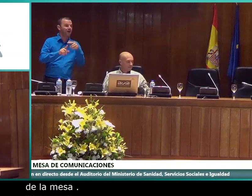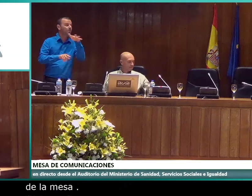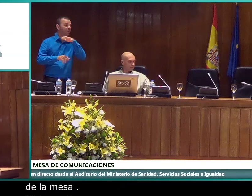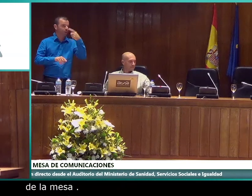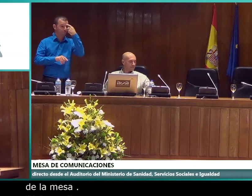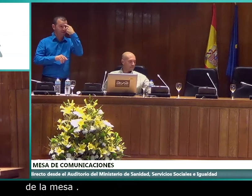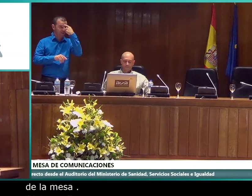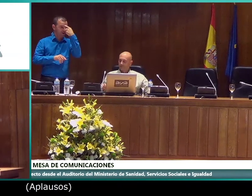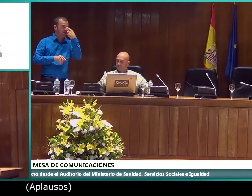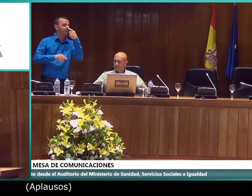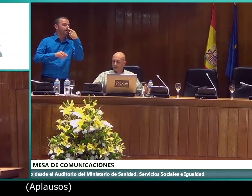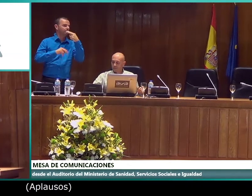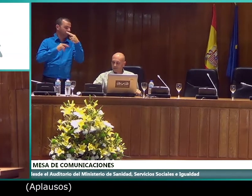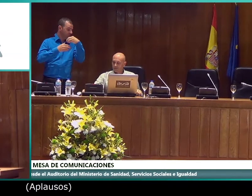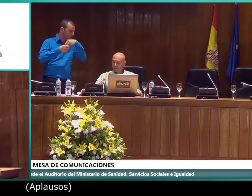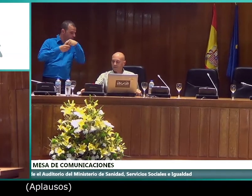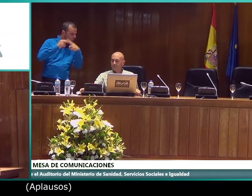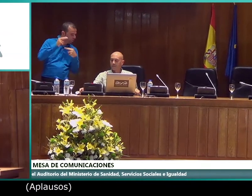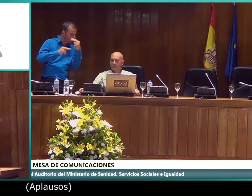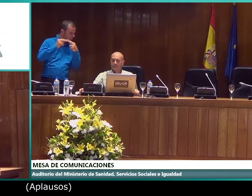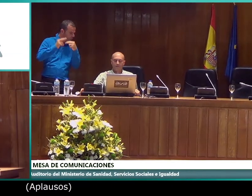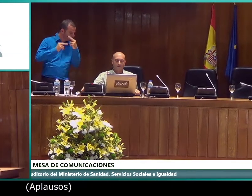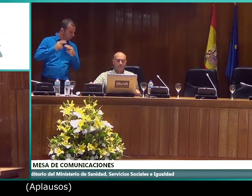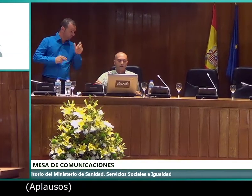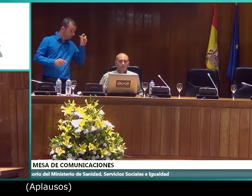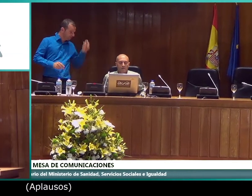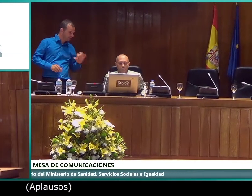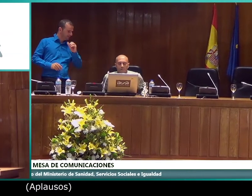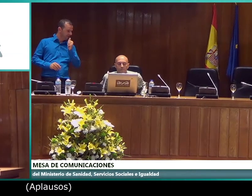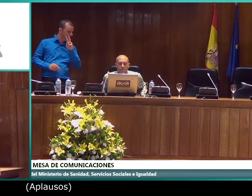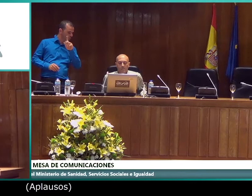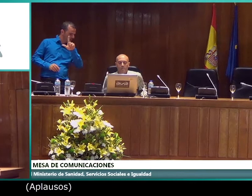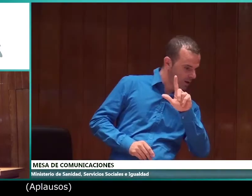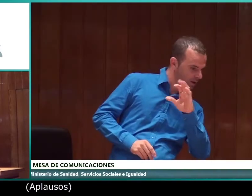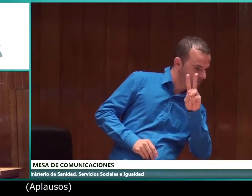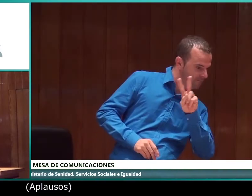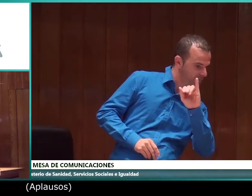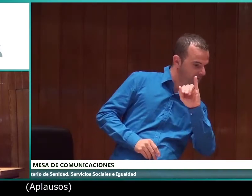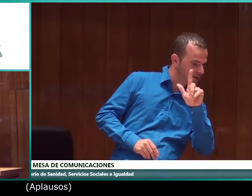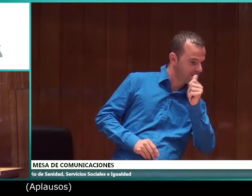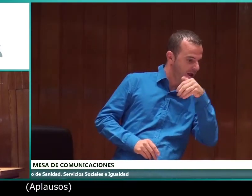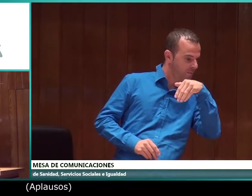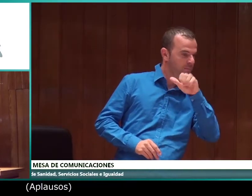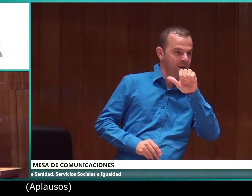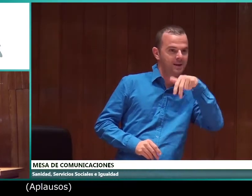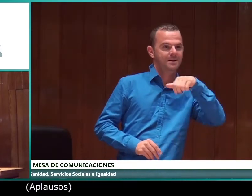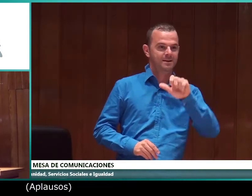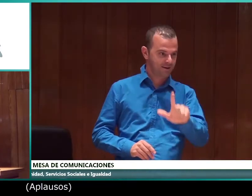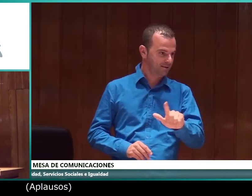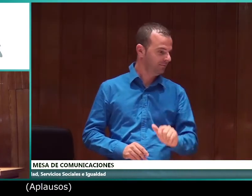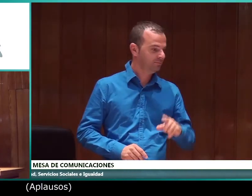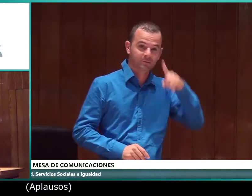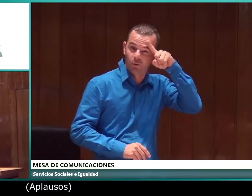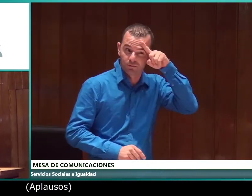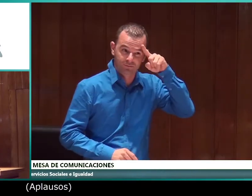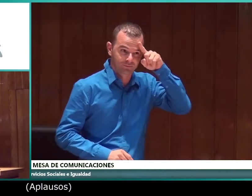de la LSE y espacios mentales implicados en su construcción. Él